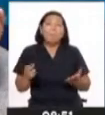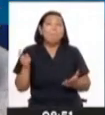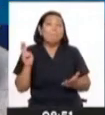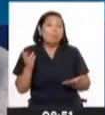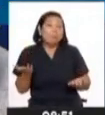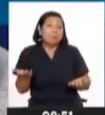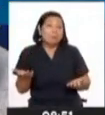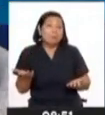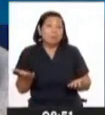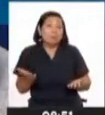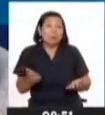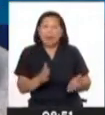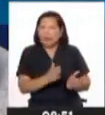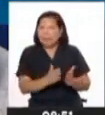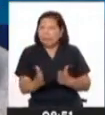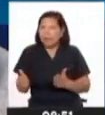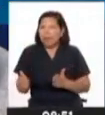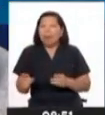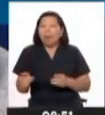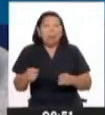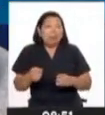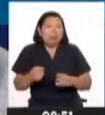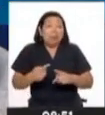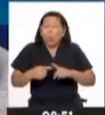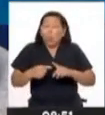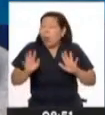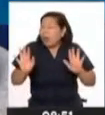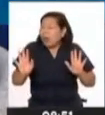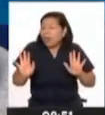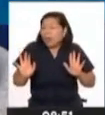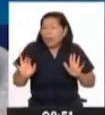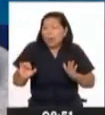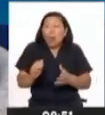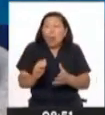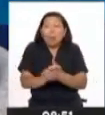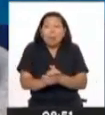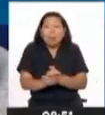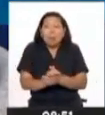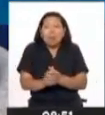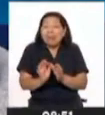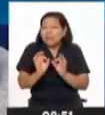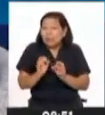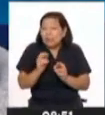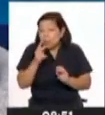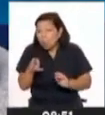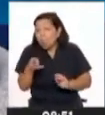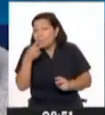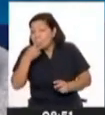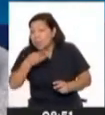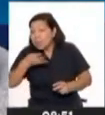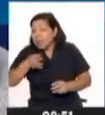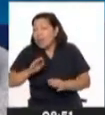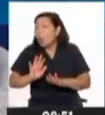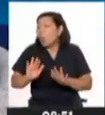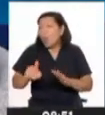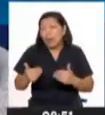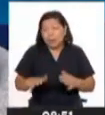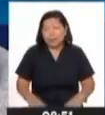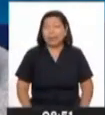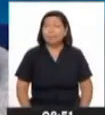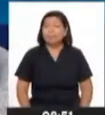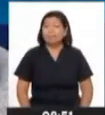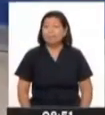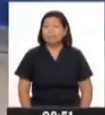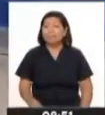profesora en particular de talleres, etc., o en el parque, algún amiguito, no lo sé, siempre hay que estar atentos. ¿Se ha normalizado,